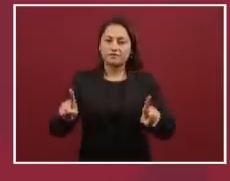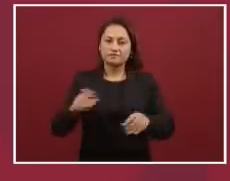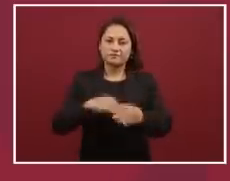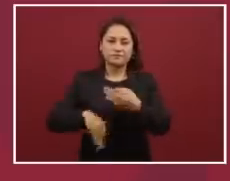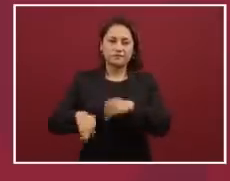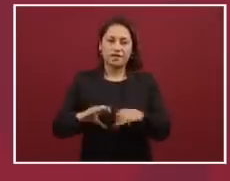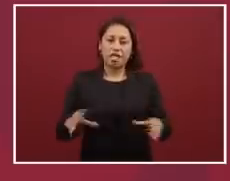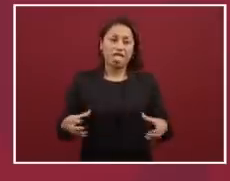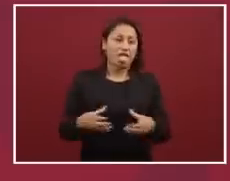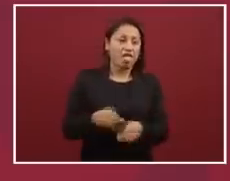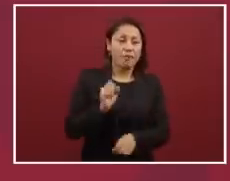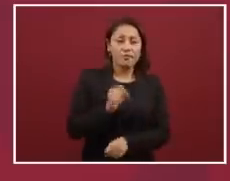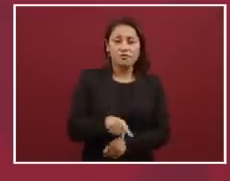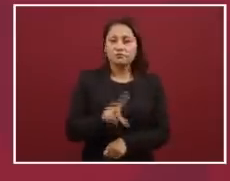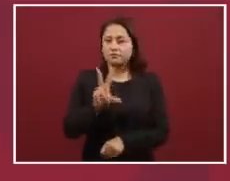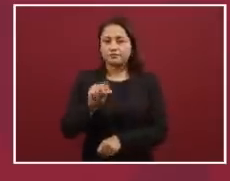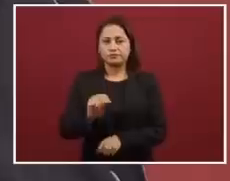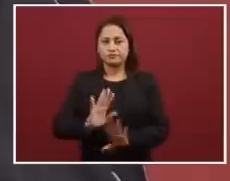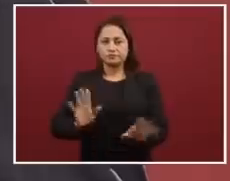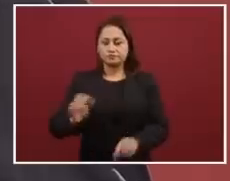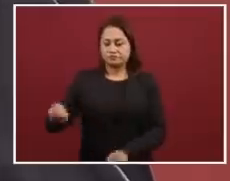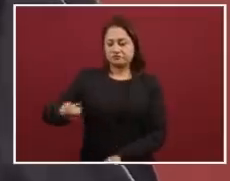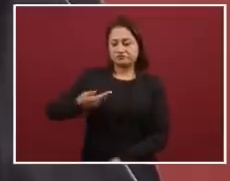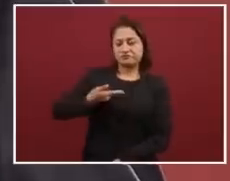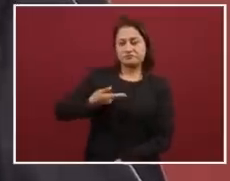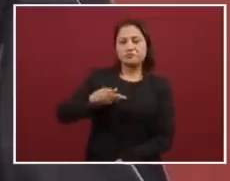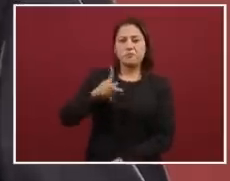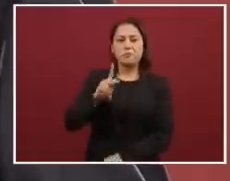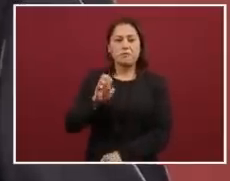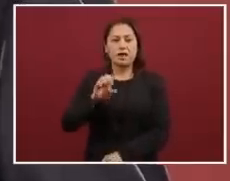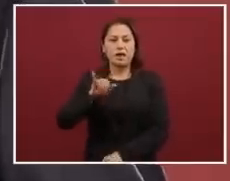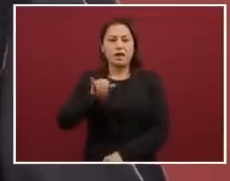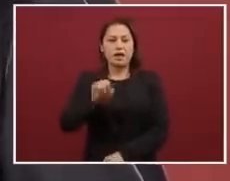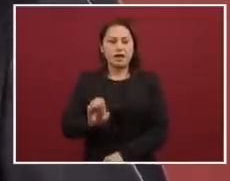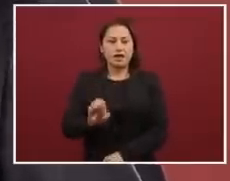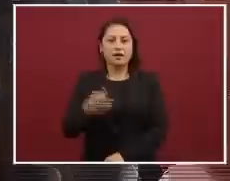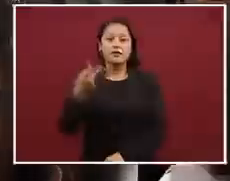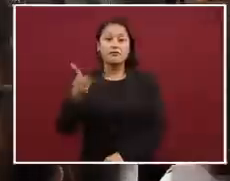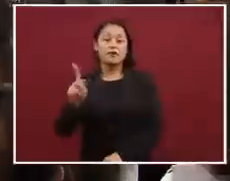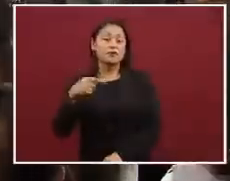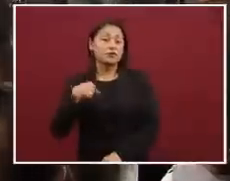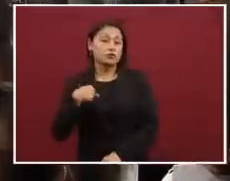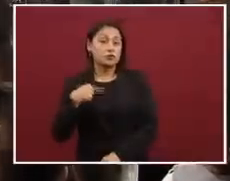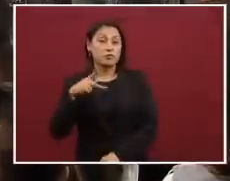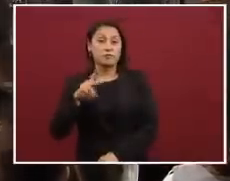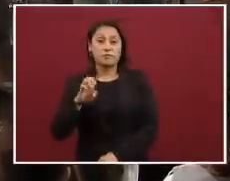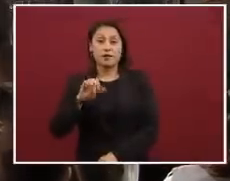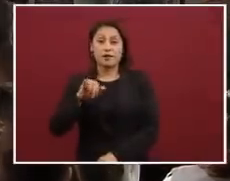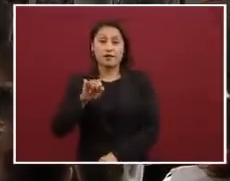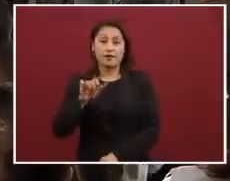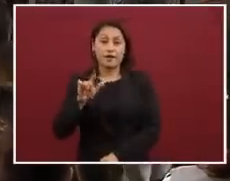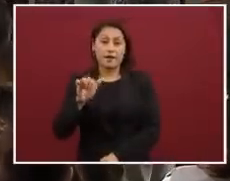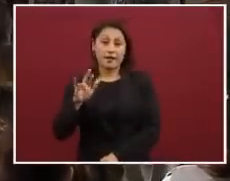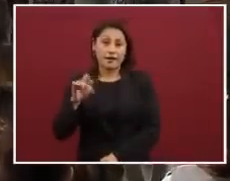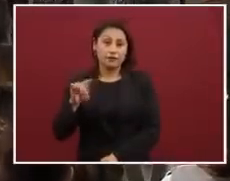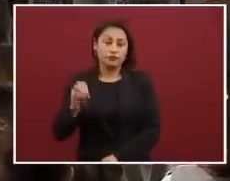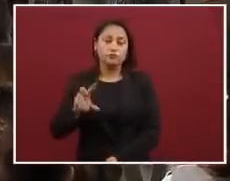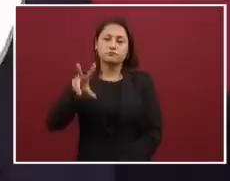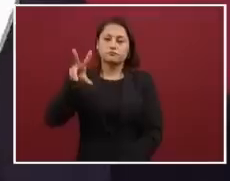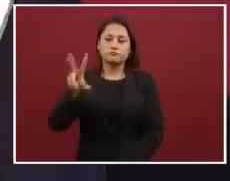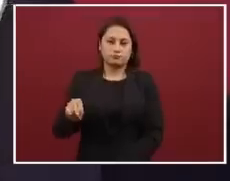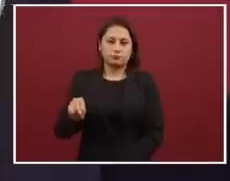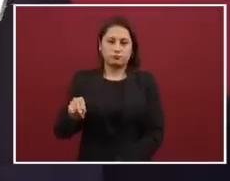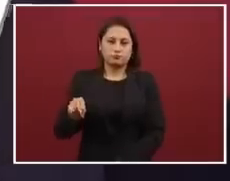A mí me pueden decir peje, pero no soy lagarto. Entonces, no somos iguales y se van a quedar con las